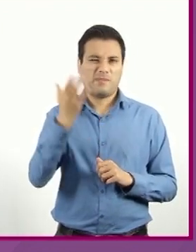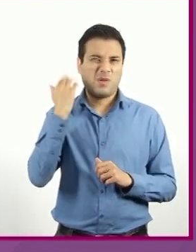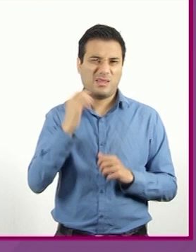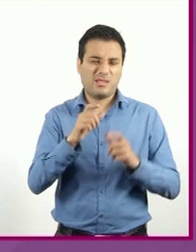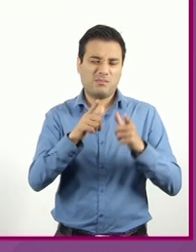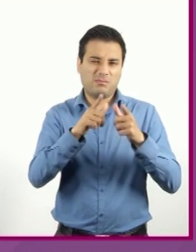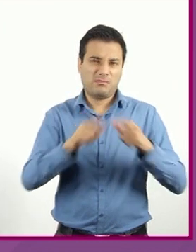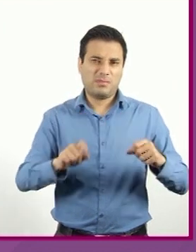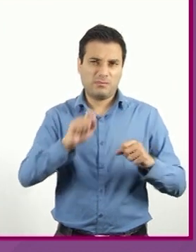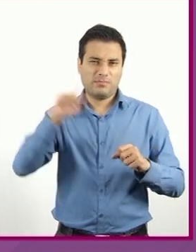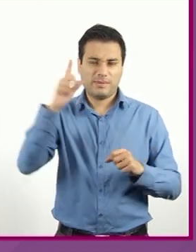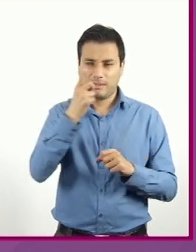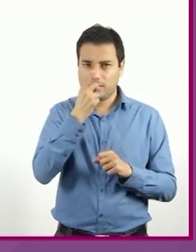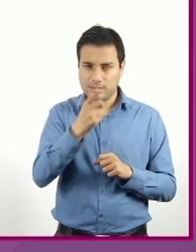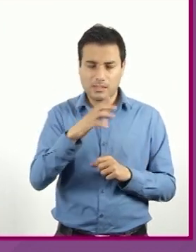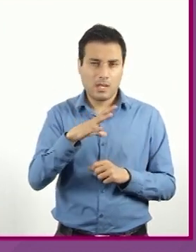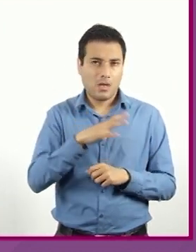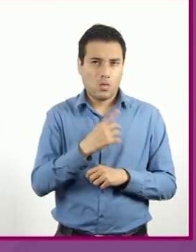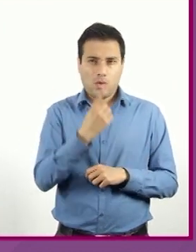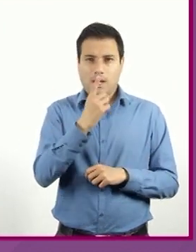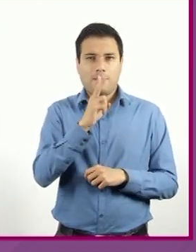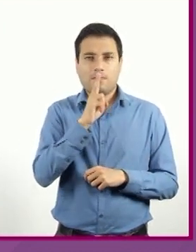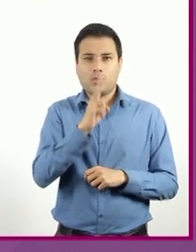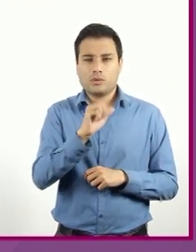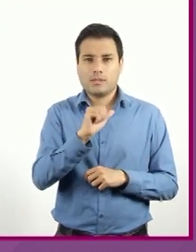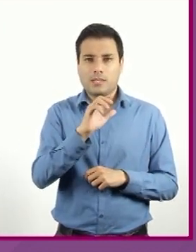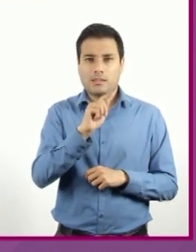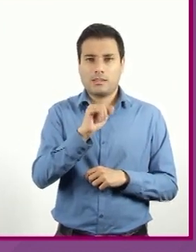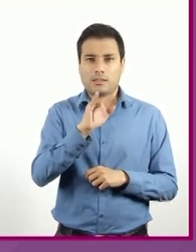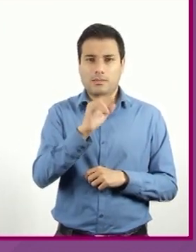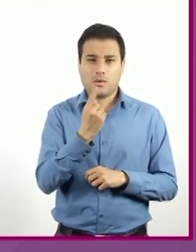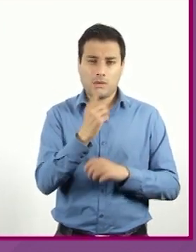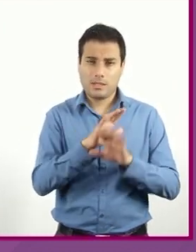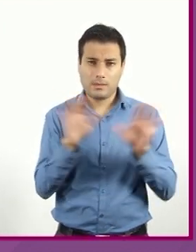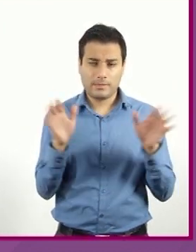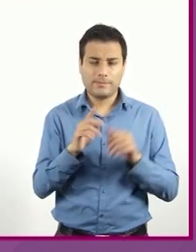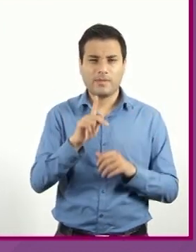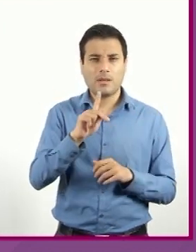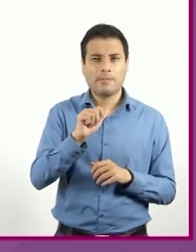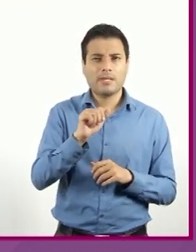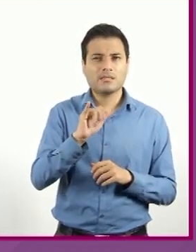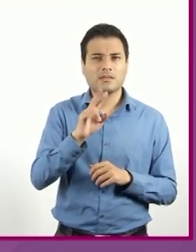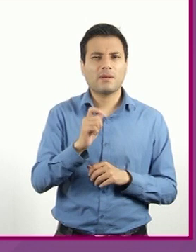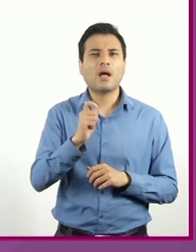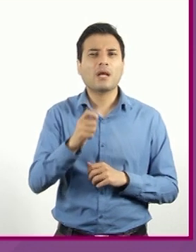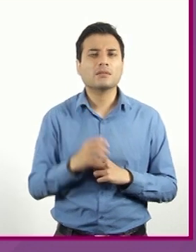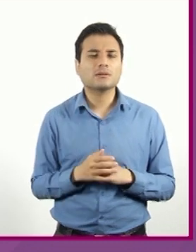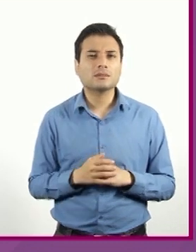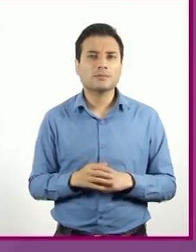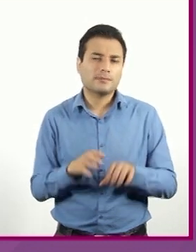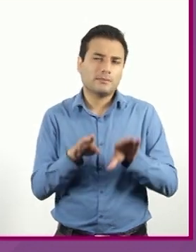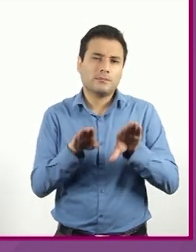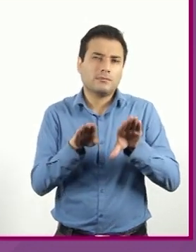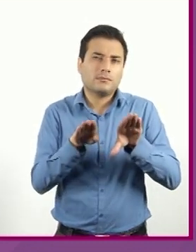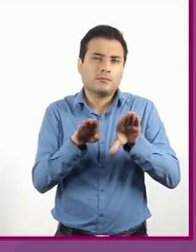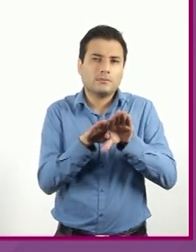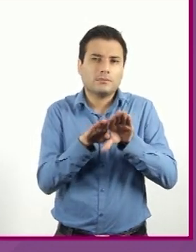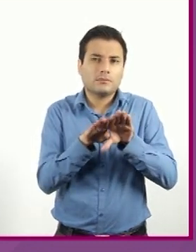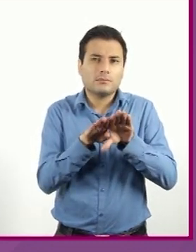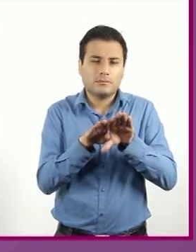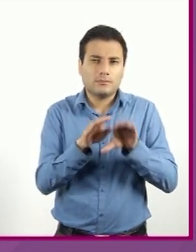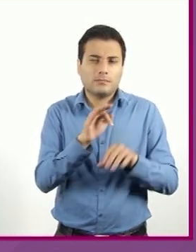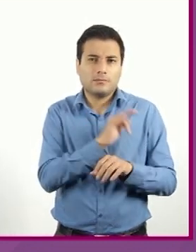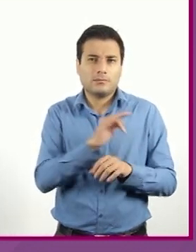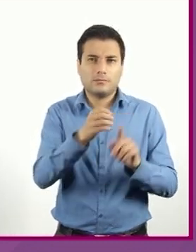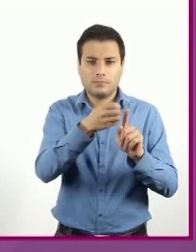que en español solo hay una voz activa y que la pasiva, en realidad, es una forma de componer